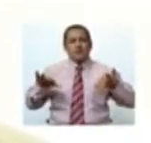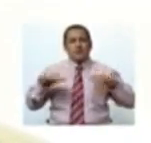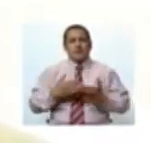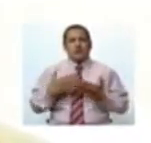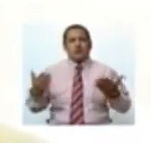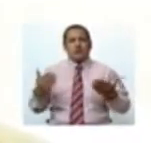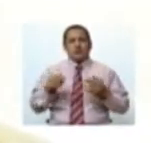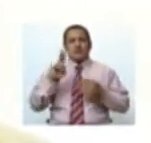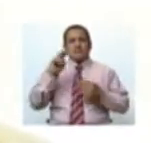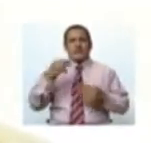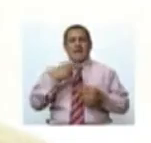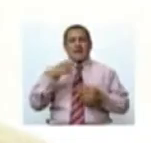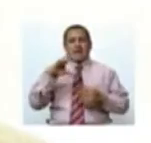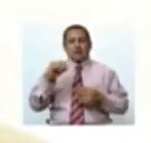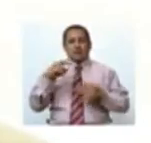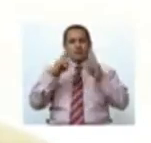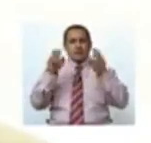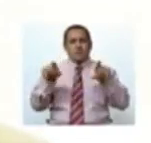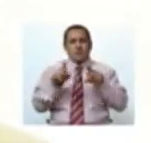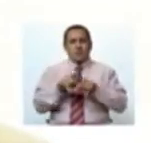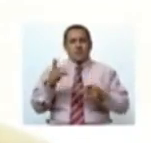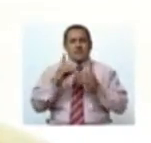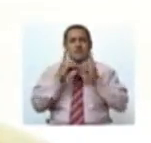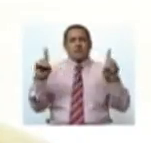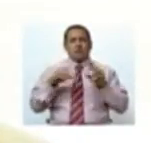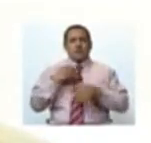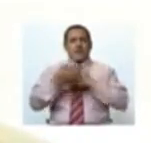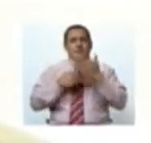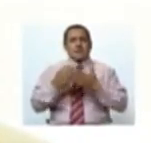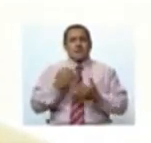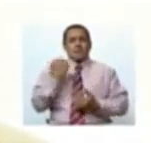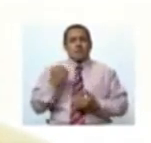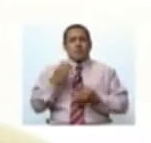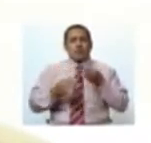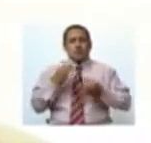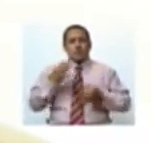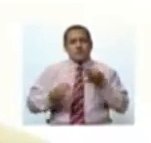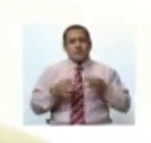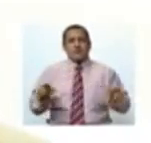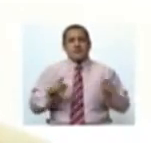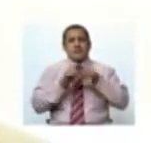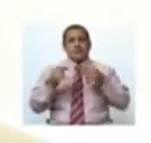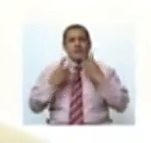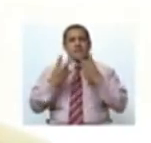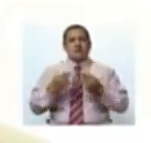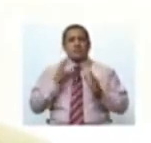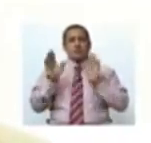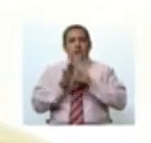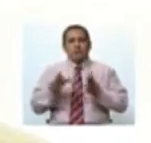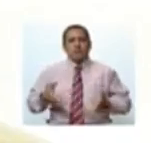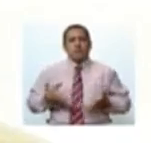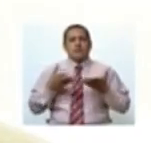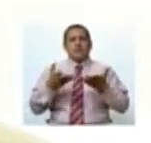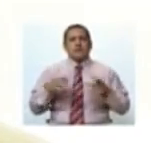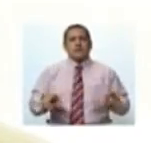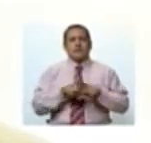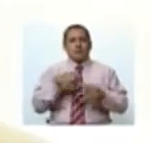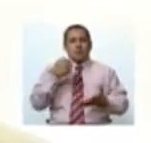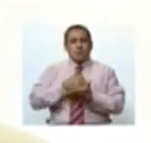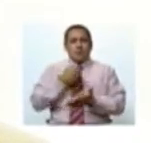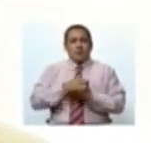hecho es una causal de divorcio que le da celeridad al proceso y que además en el juez puede otorgar